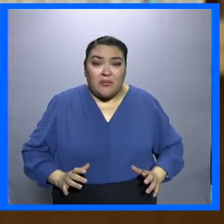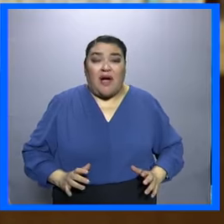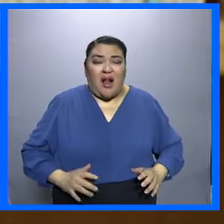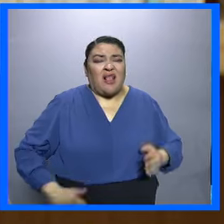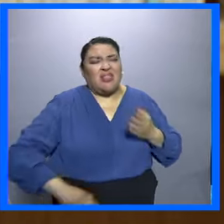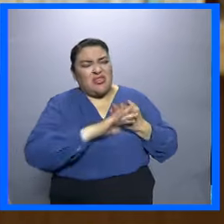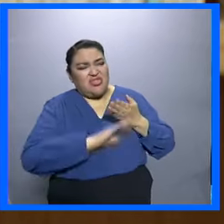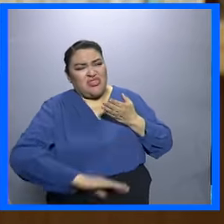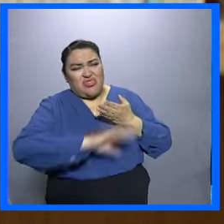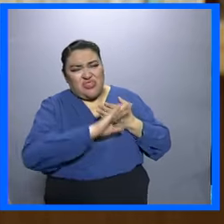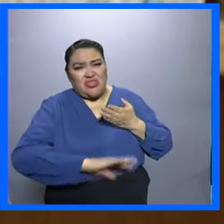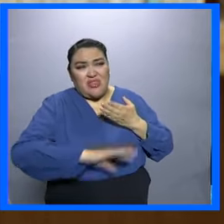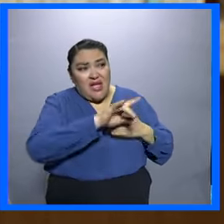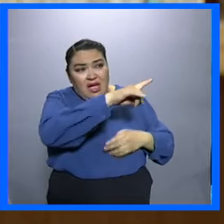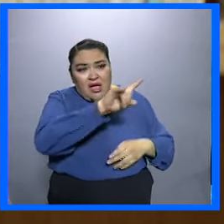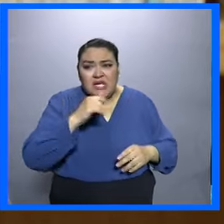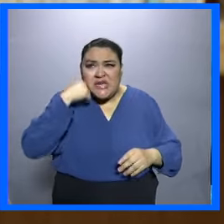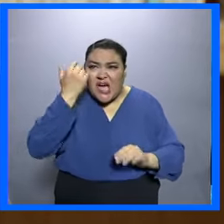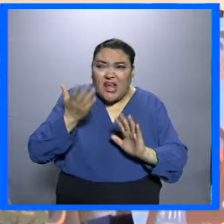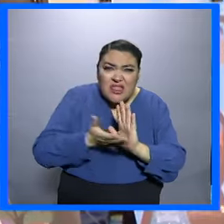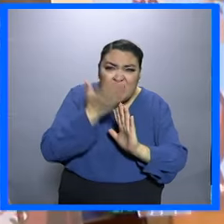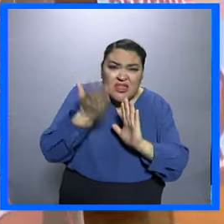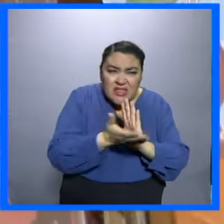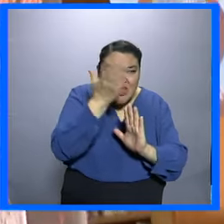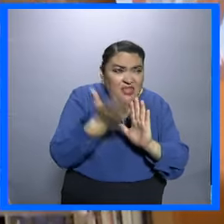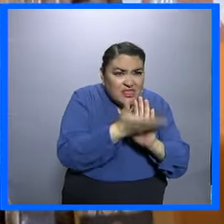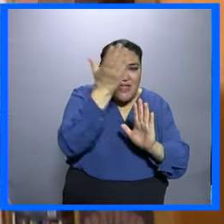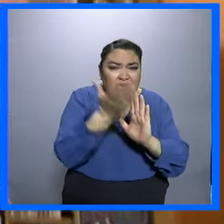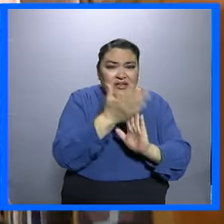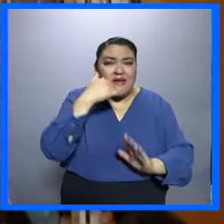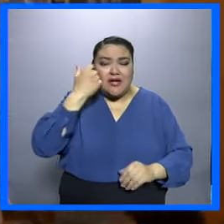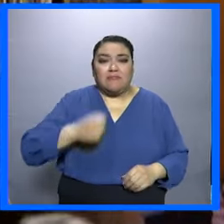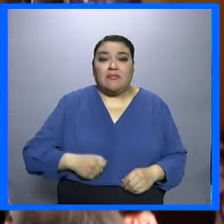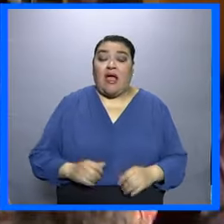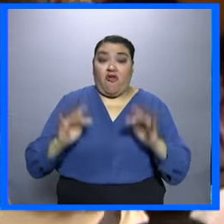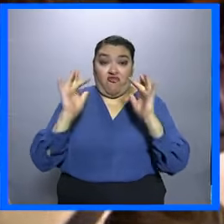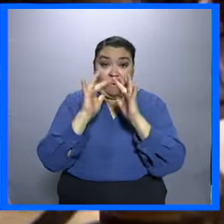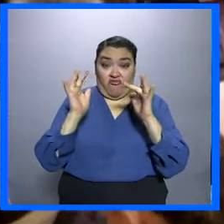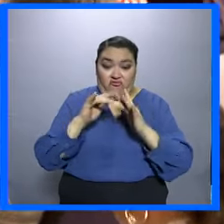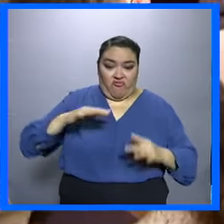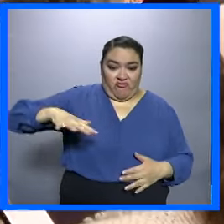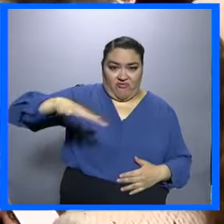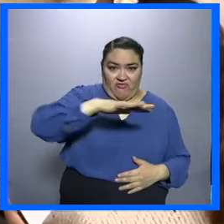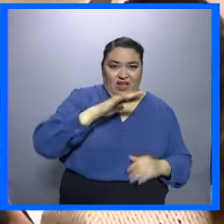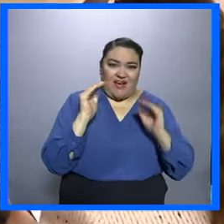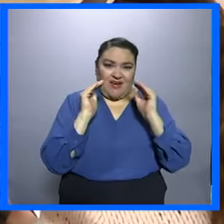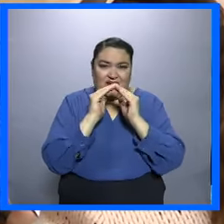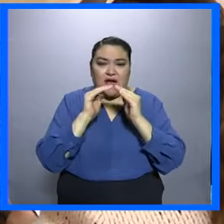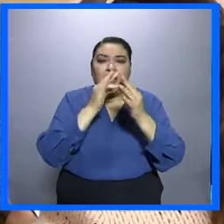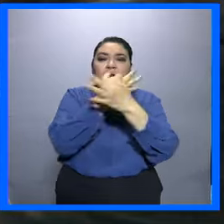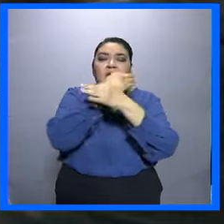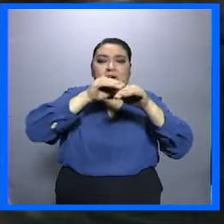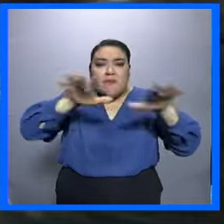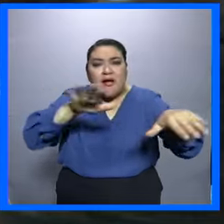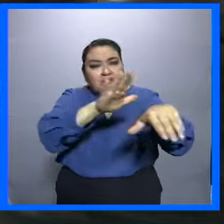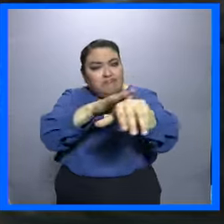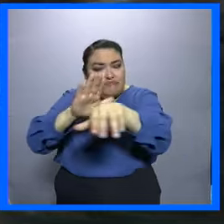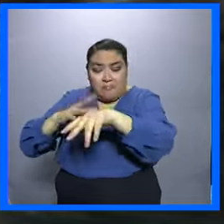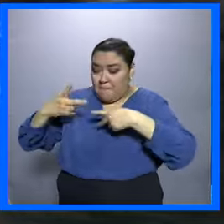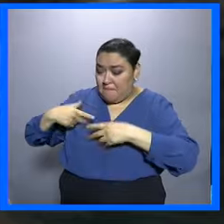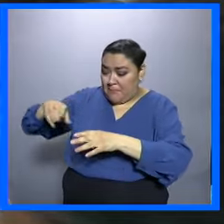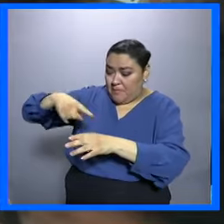asediados por el extractivismo y explotación. Desde la Casa de Francia se hizo un llamado a visibilizar y reconocer la labor de